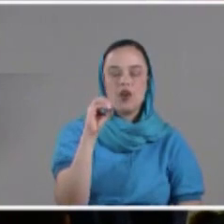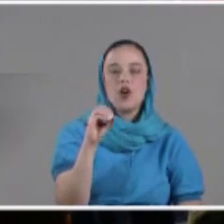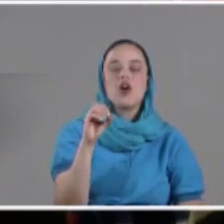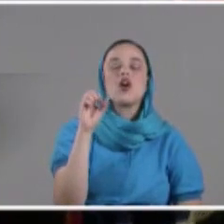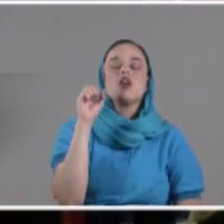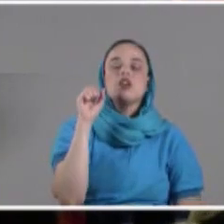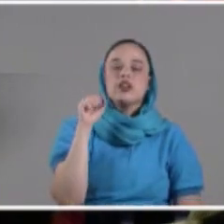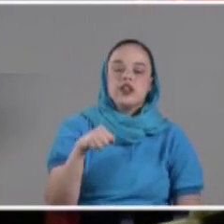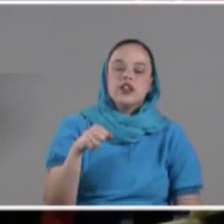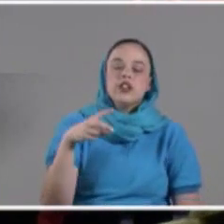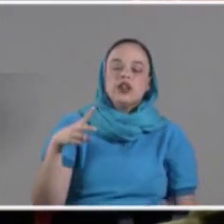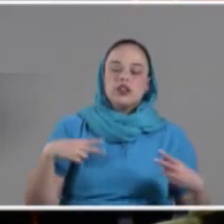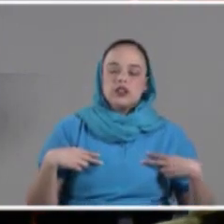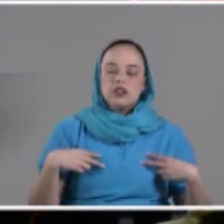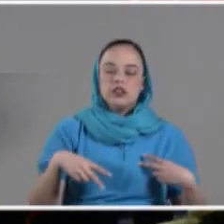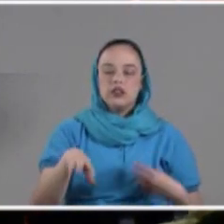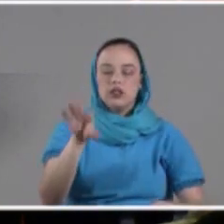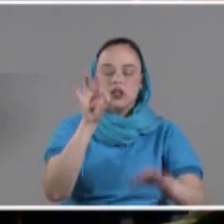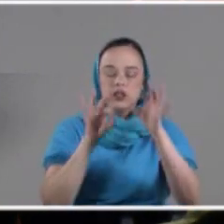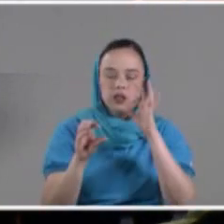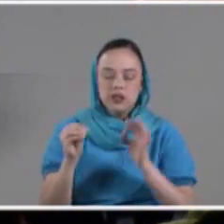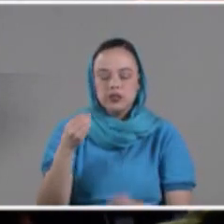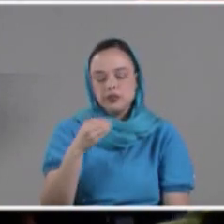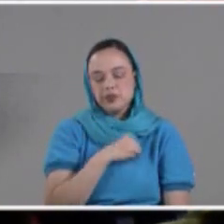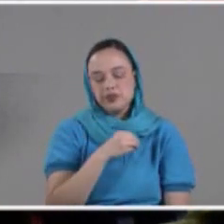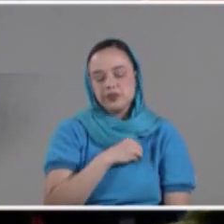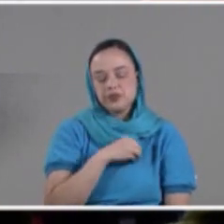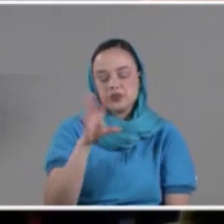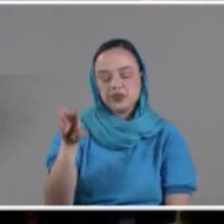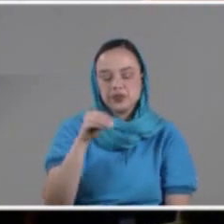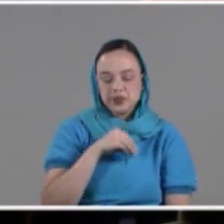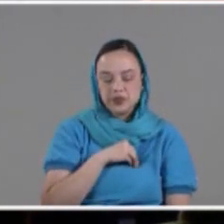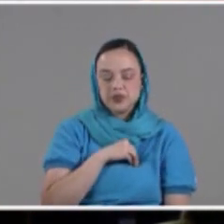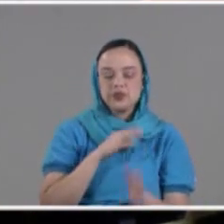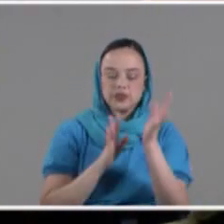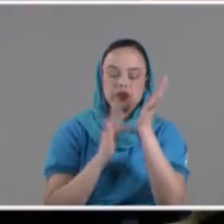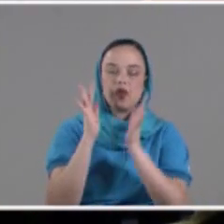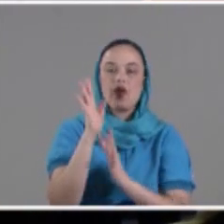dejar de hacer esa invitación en este lugar